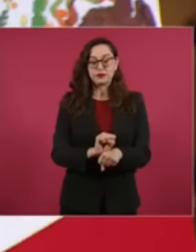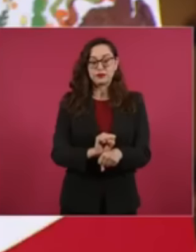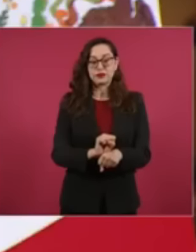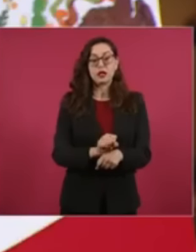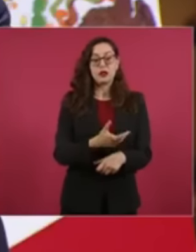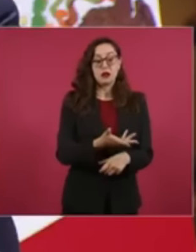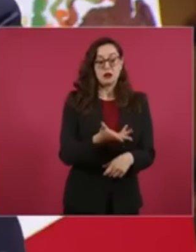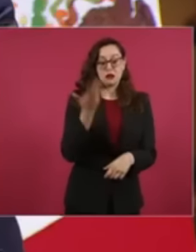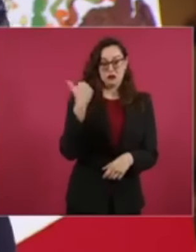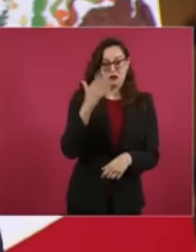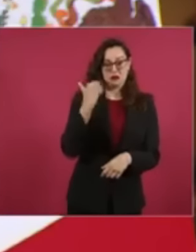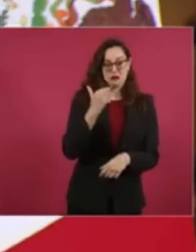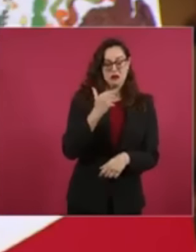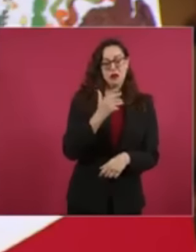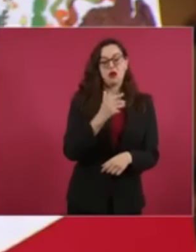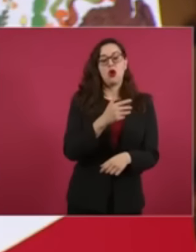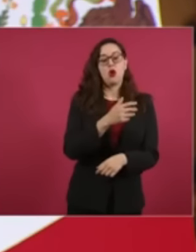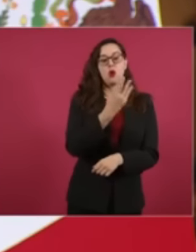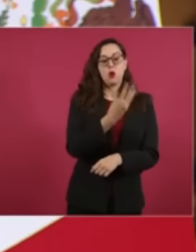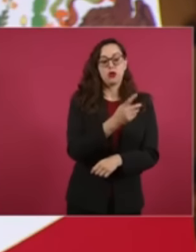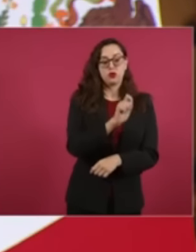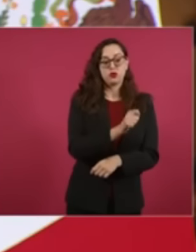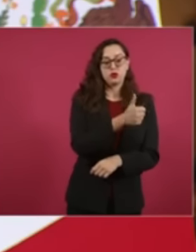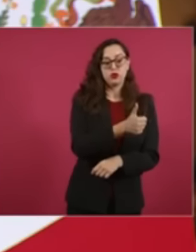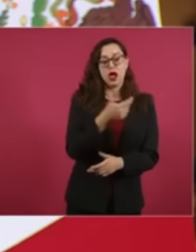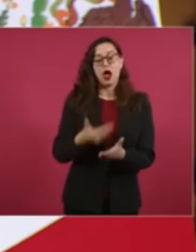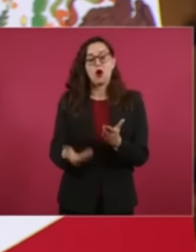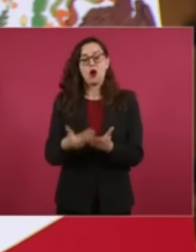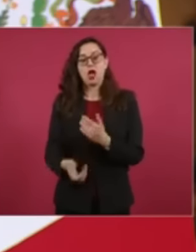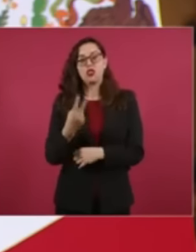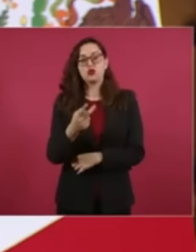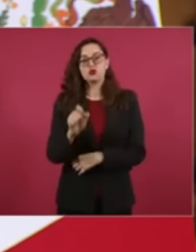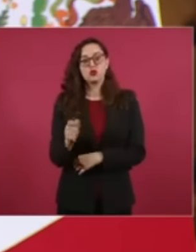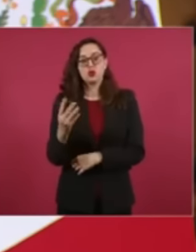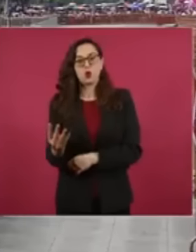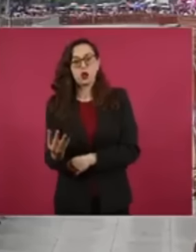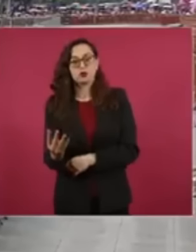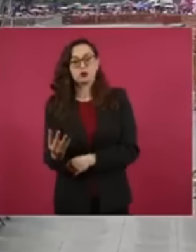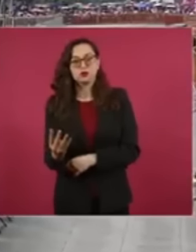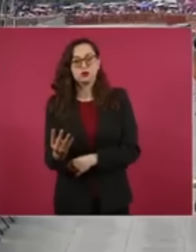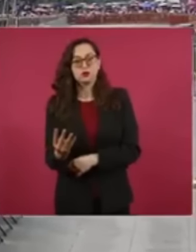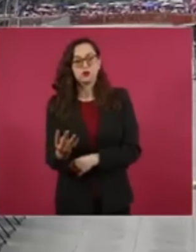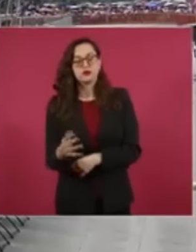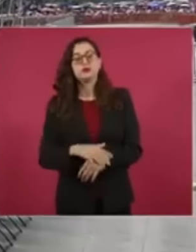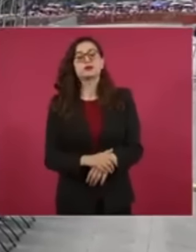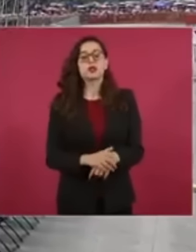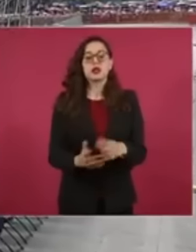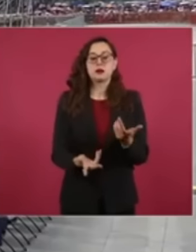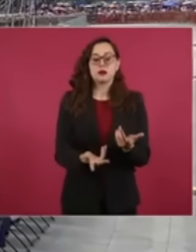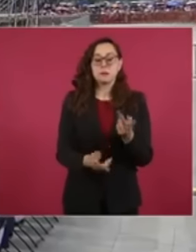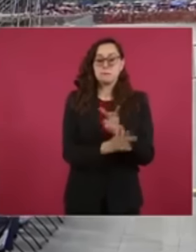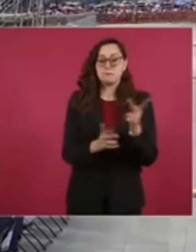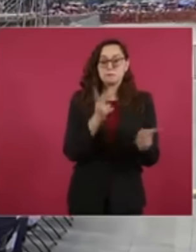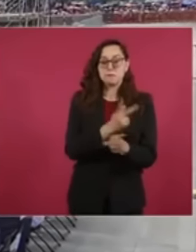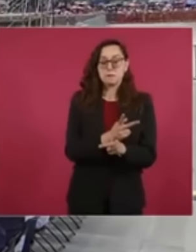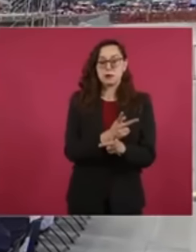de 4.6 a 2.4. En el subsistema profesional técnico se redujo